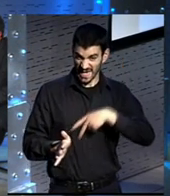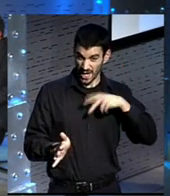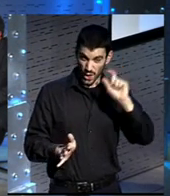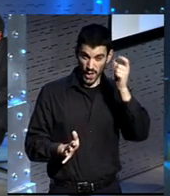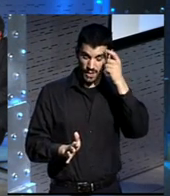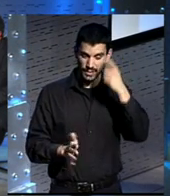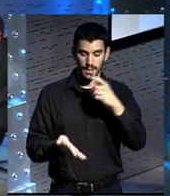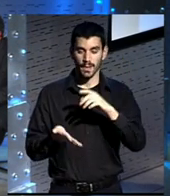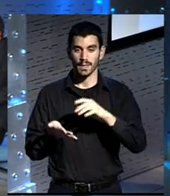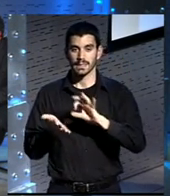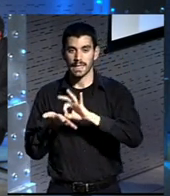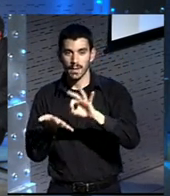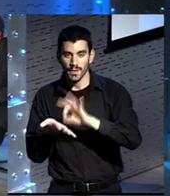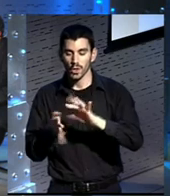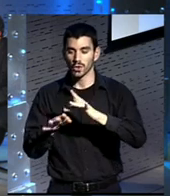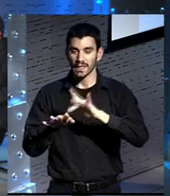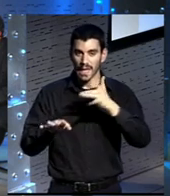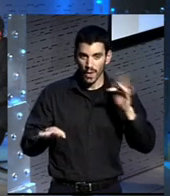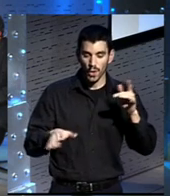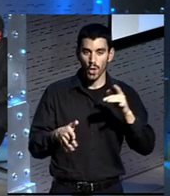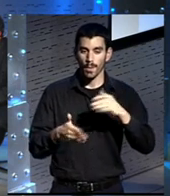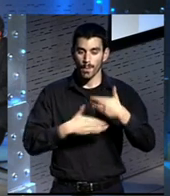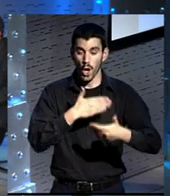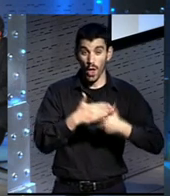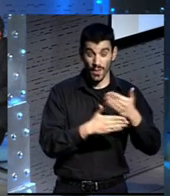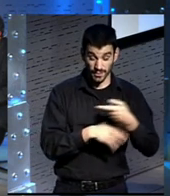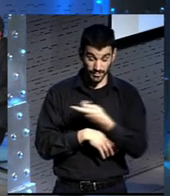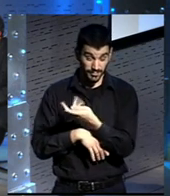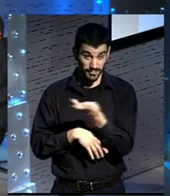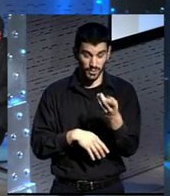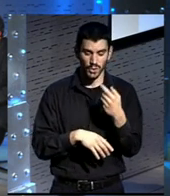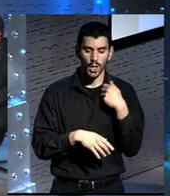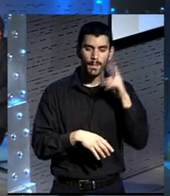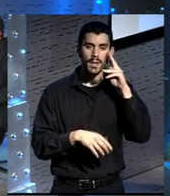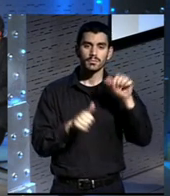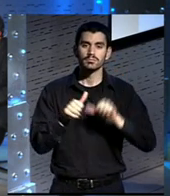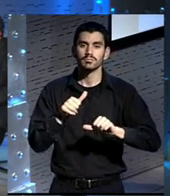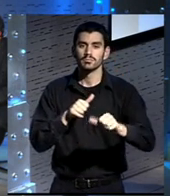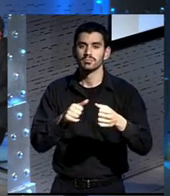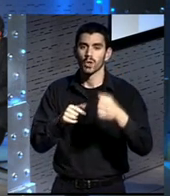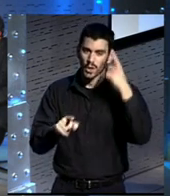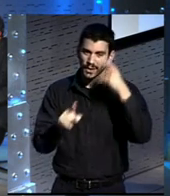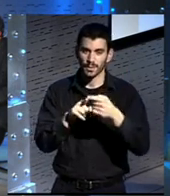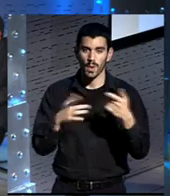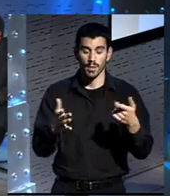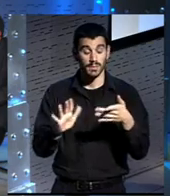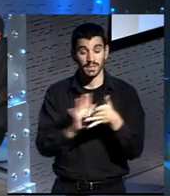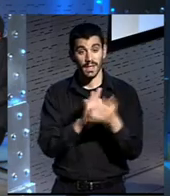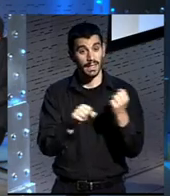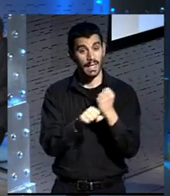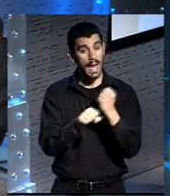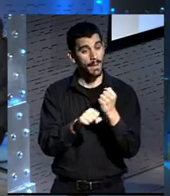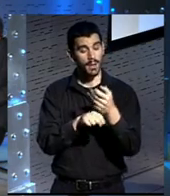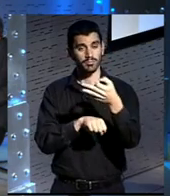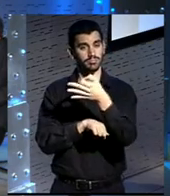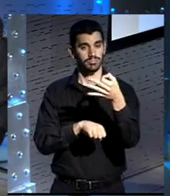productos, servicios y también procesos, en mi opinión lo que trae es, al revés, una mejora de la eficiencia. Si lo hacemos bien, vamos a mejorar